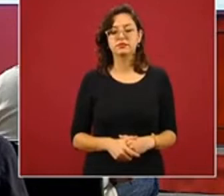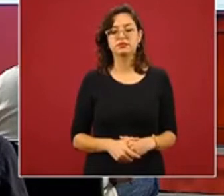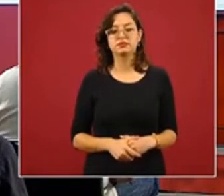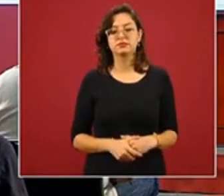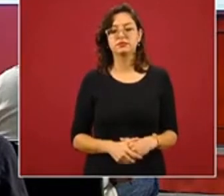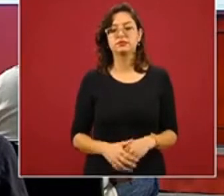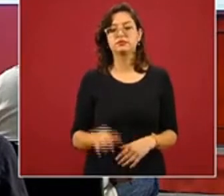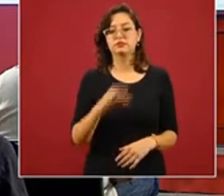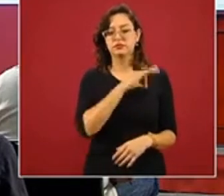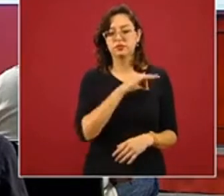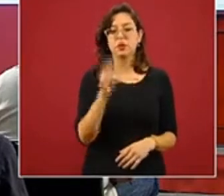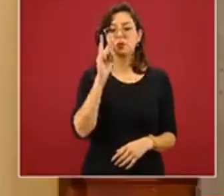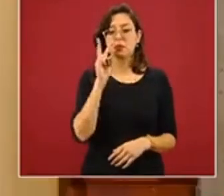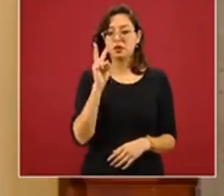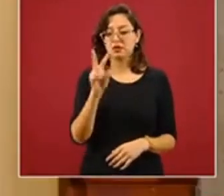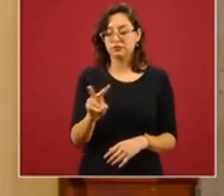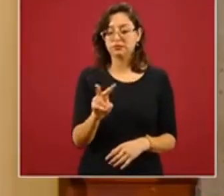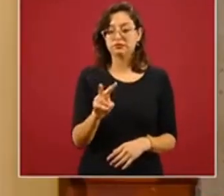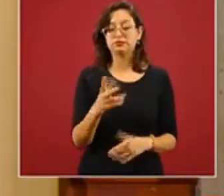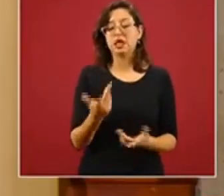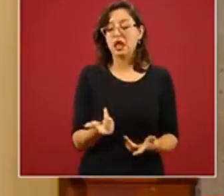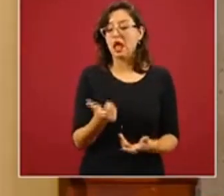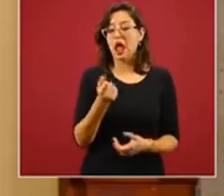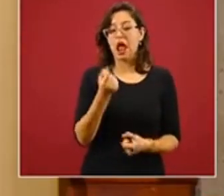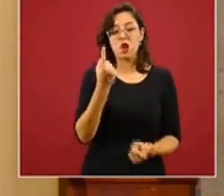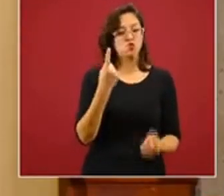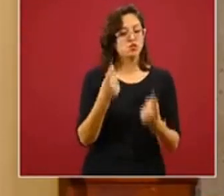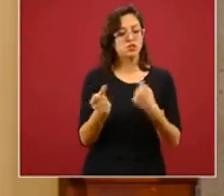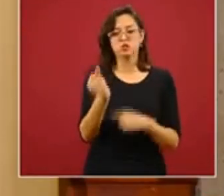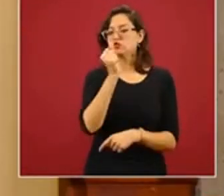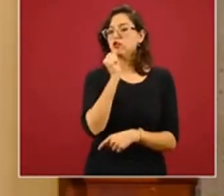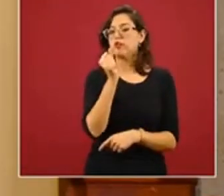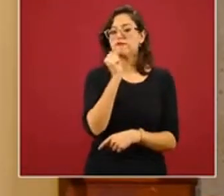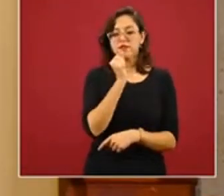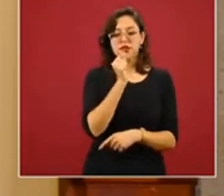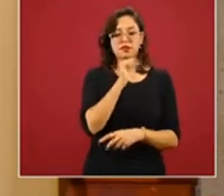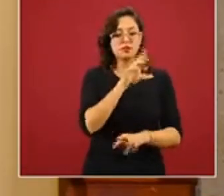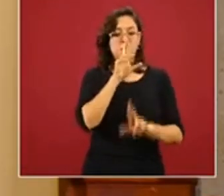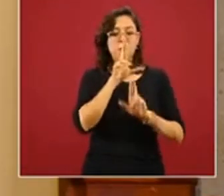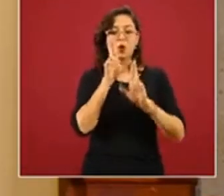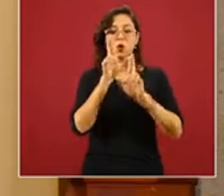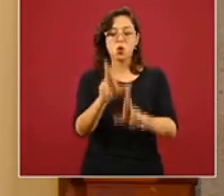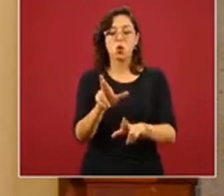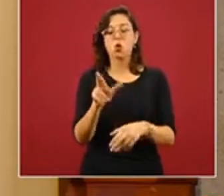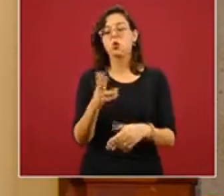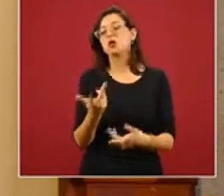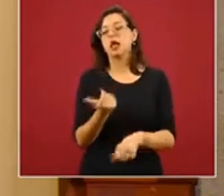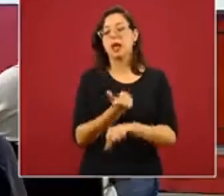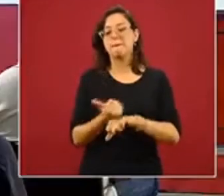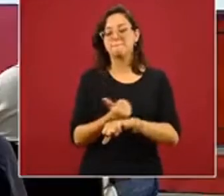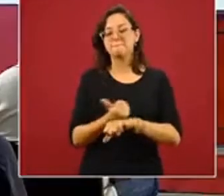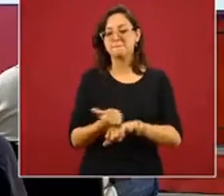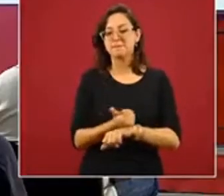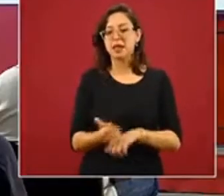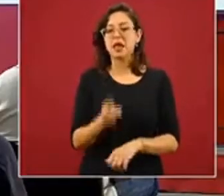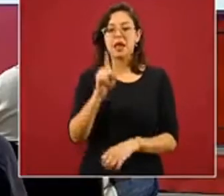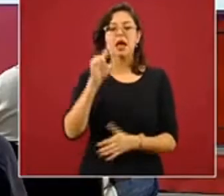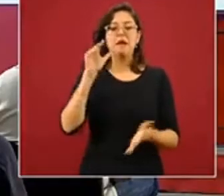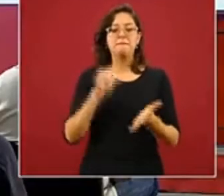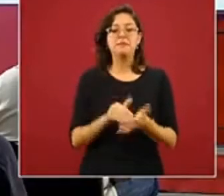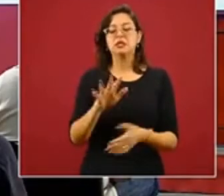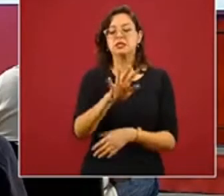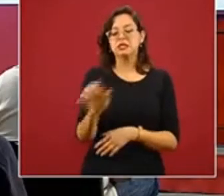las defunciones que en su momento están aún pendientes de confirmarse, que son las que están en color naranja claro. 1.508 son las